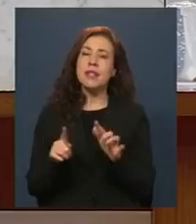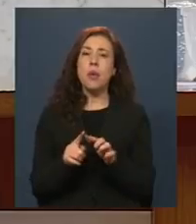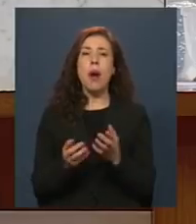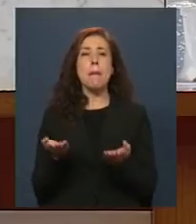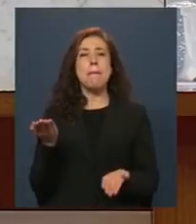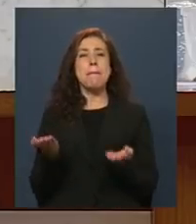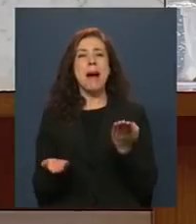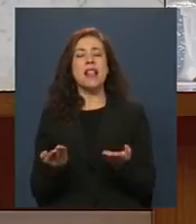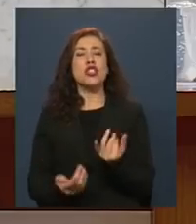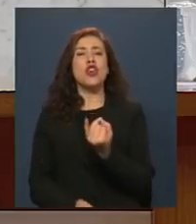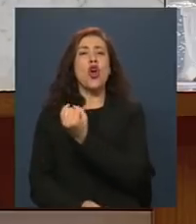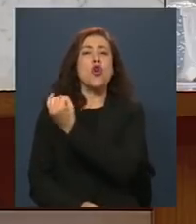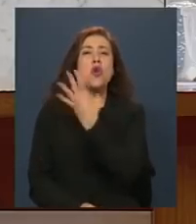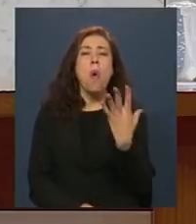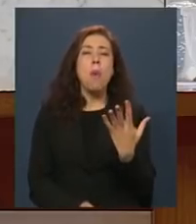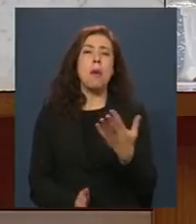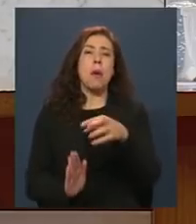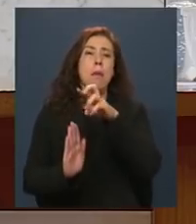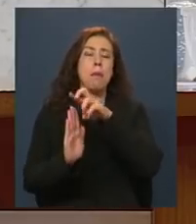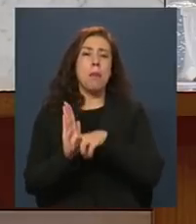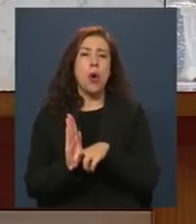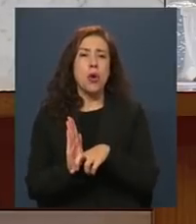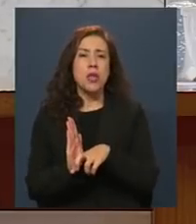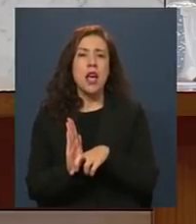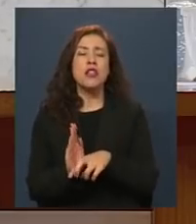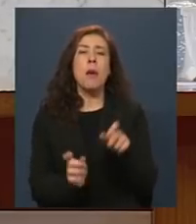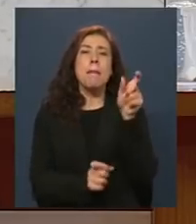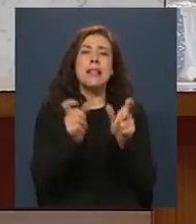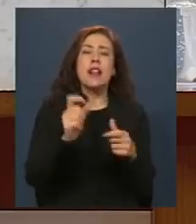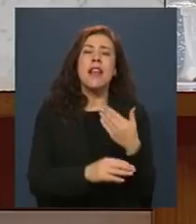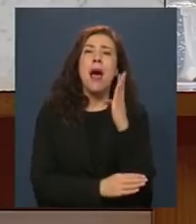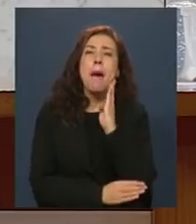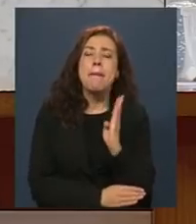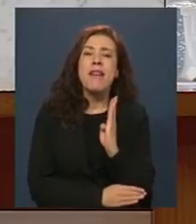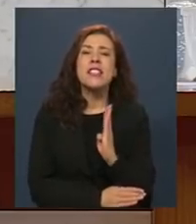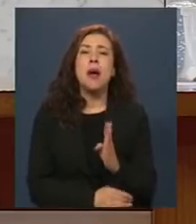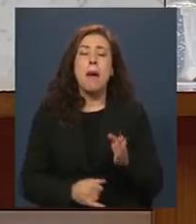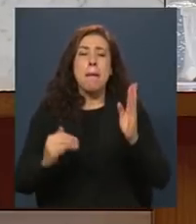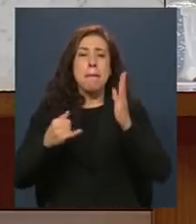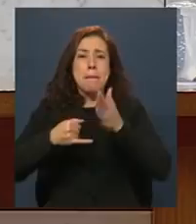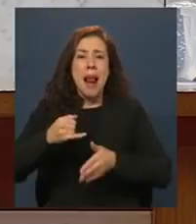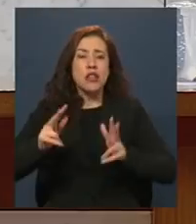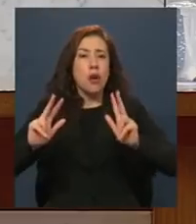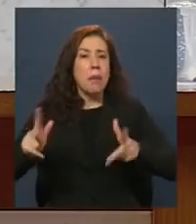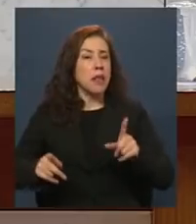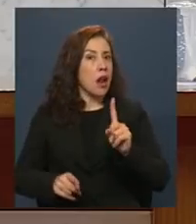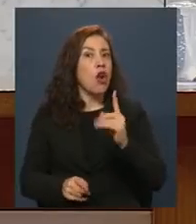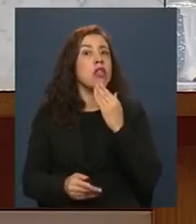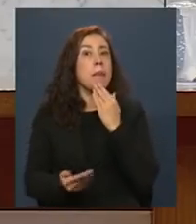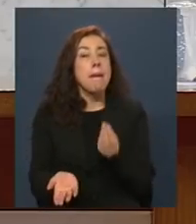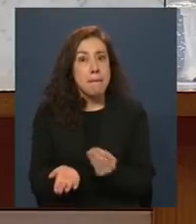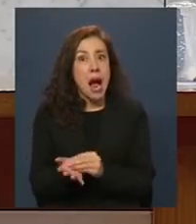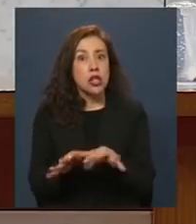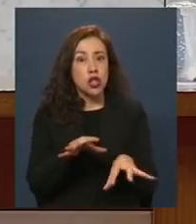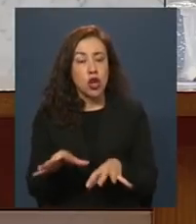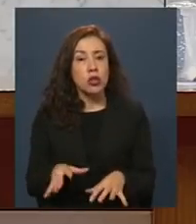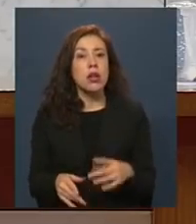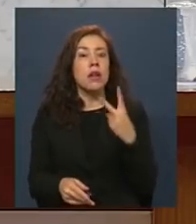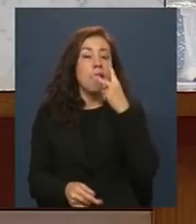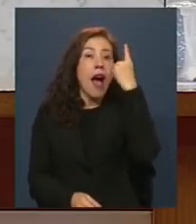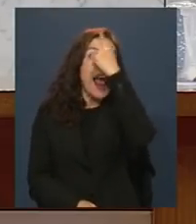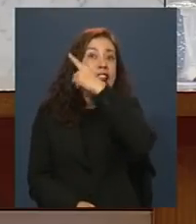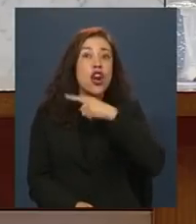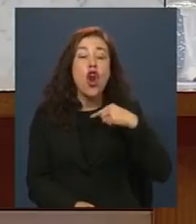balance de números, proyectos, número de beneficiarios, plazos, metas, pero es mucho más que esto. Es el rostro humano